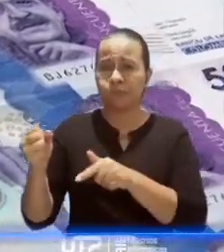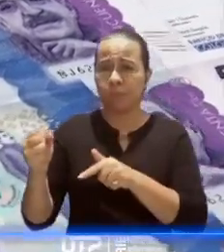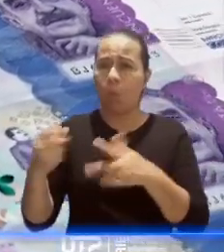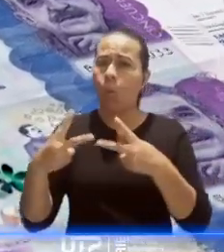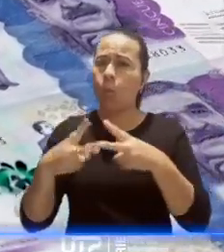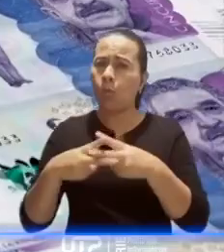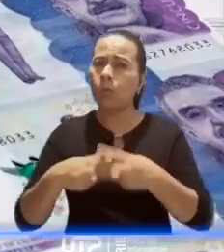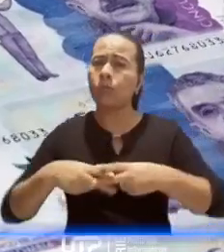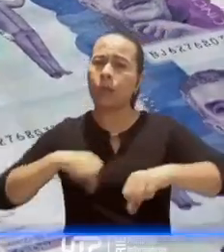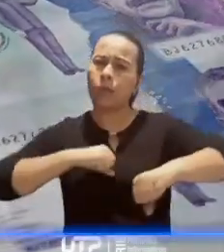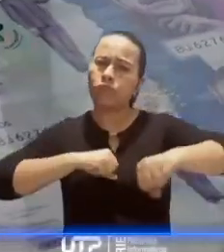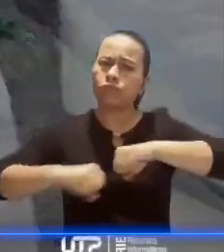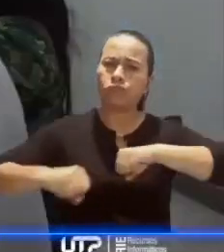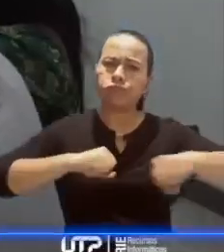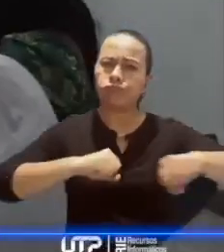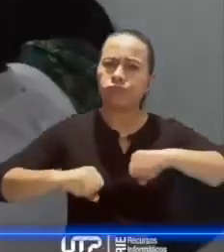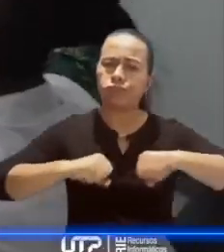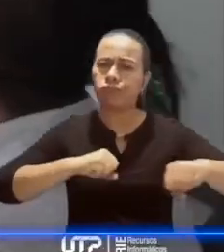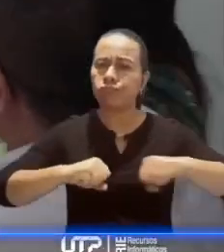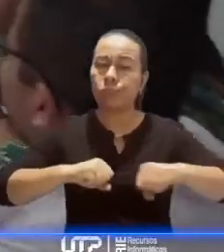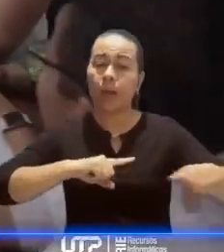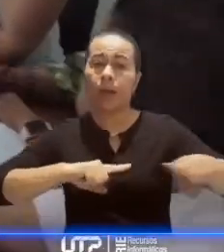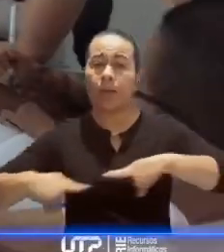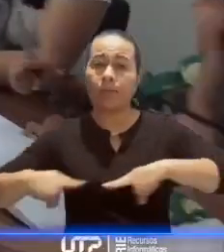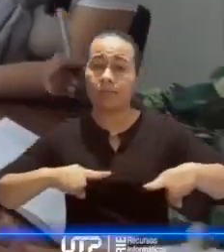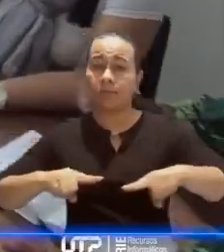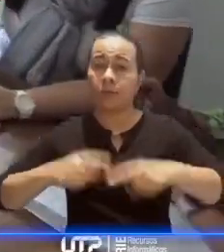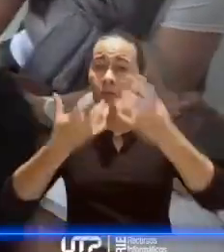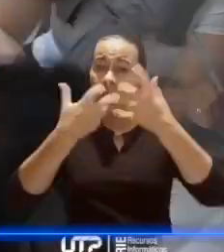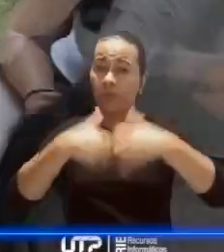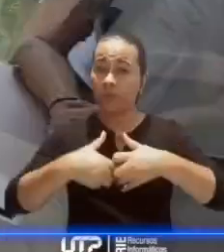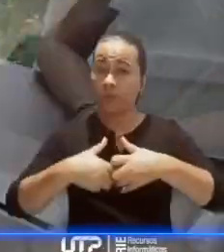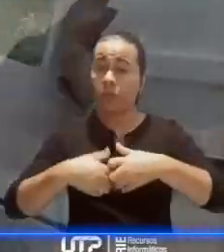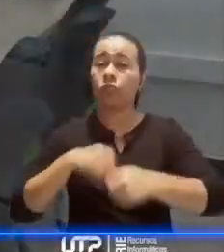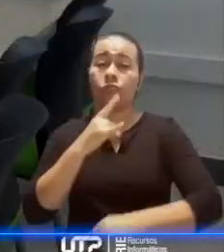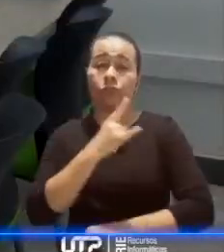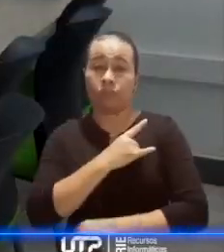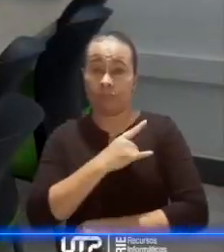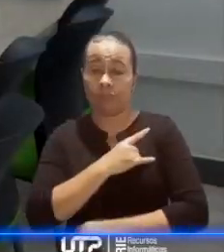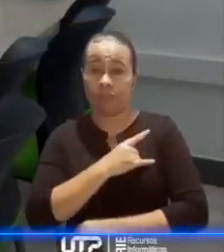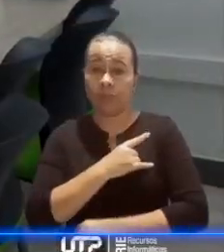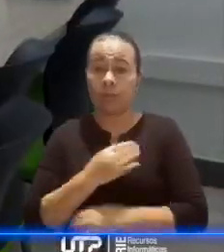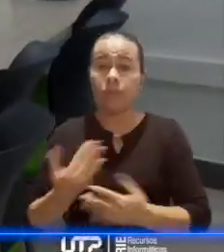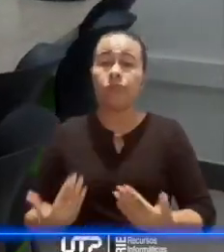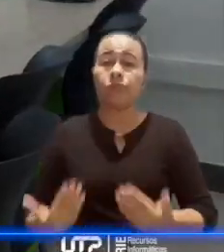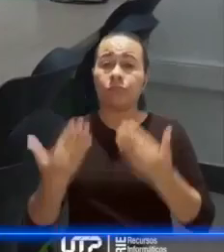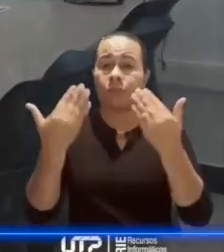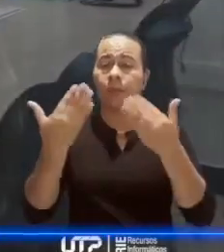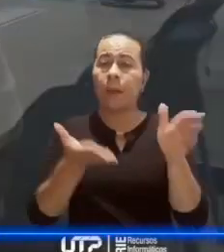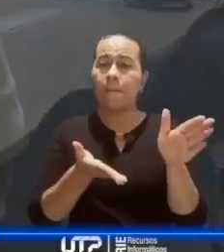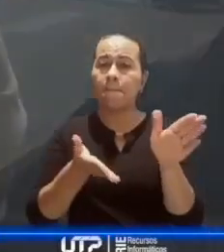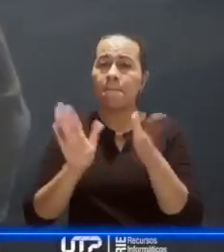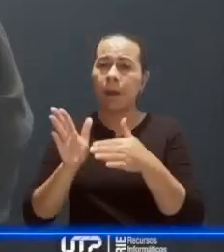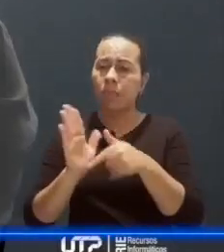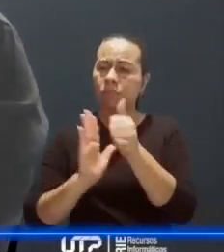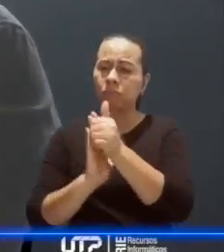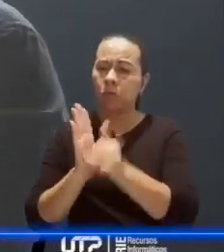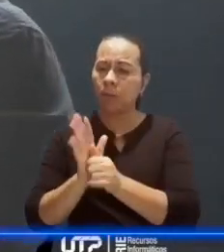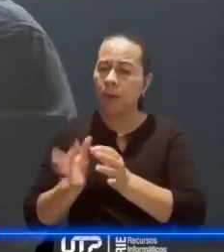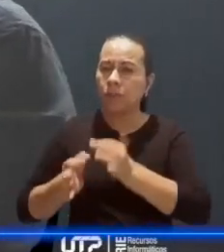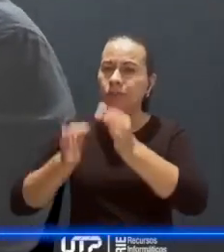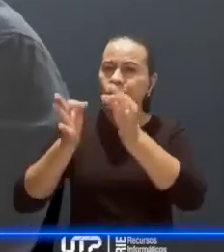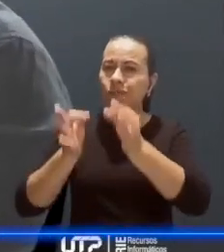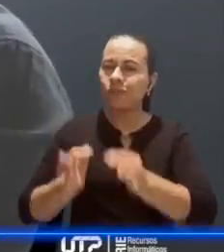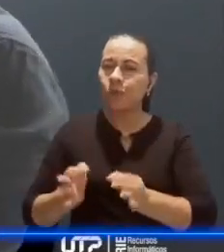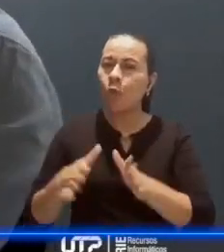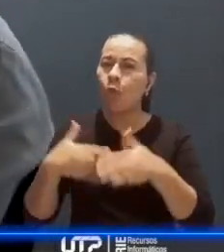El presupuesto constituye una herramienta de gestión y administración que soporta el funcionamiento de la universidad. Permite asegurar el cumplimiento de los planes